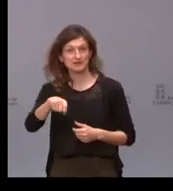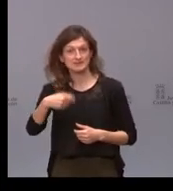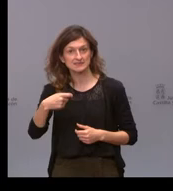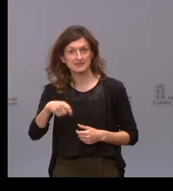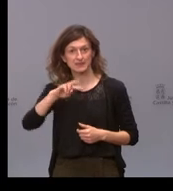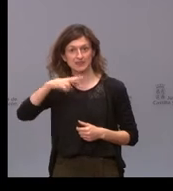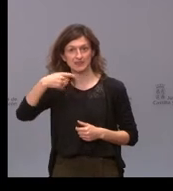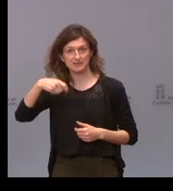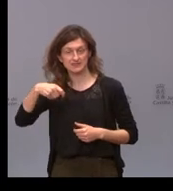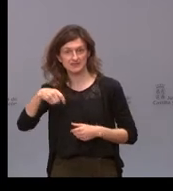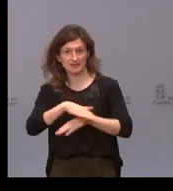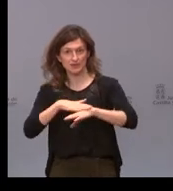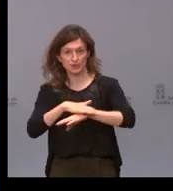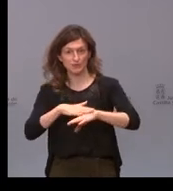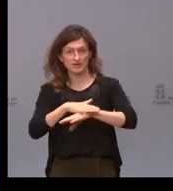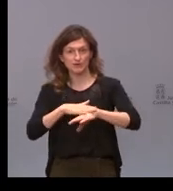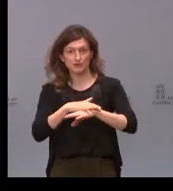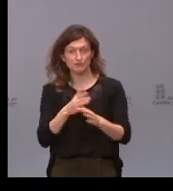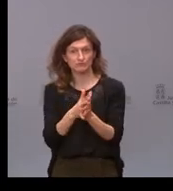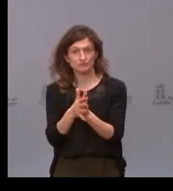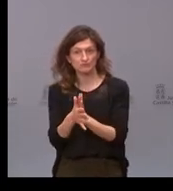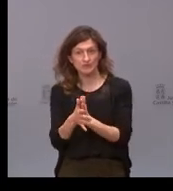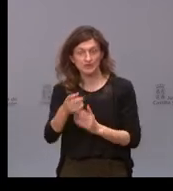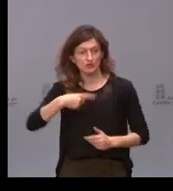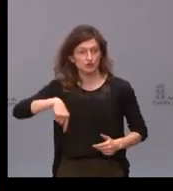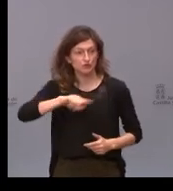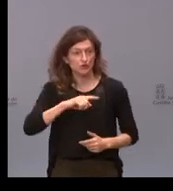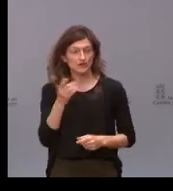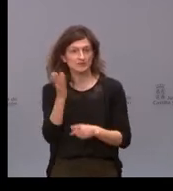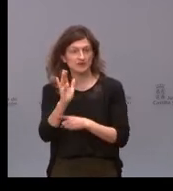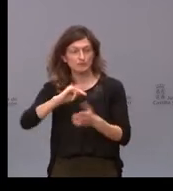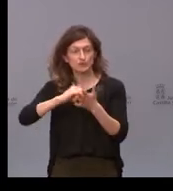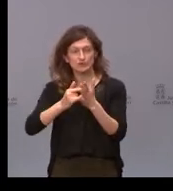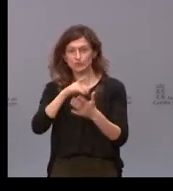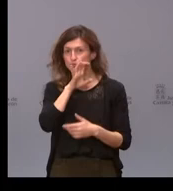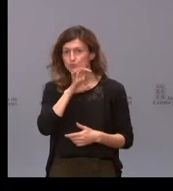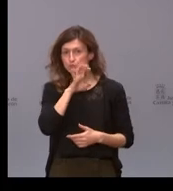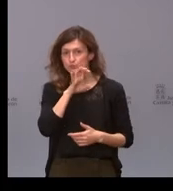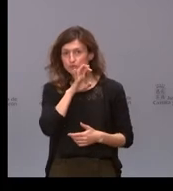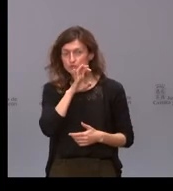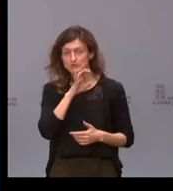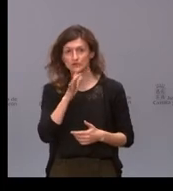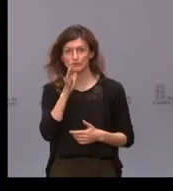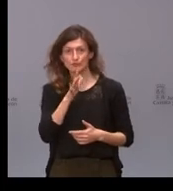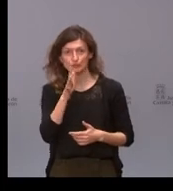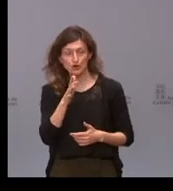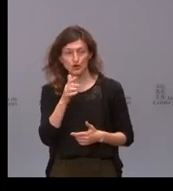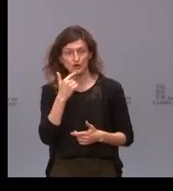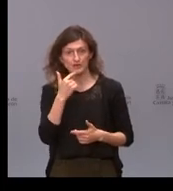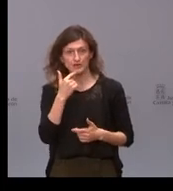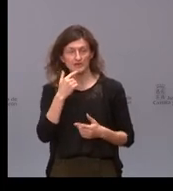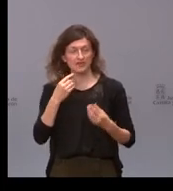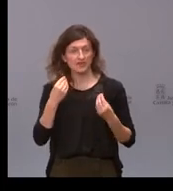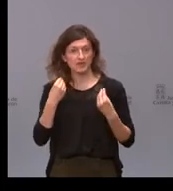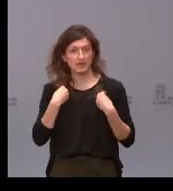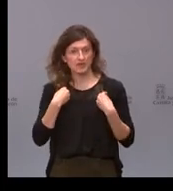del gobierno de toda castilla idioma que presentará proyectos interesantes porque dijo que no era un reparto en función ni de población